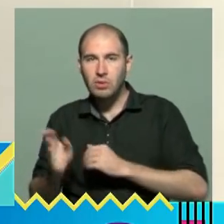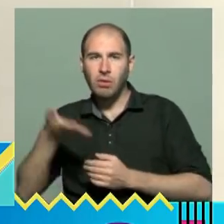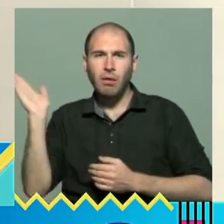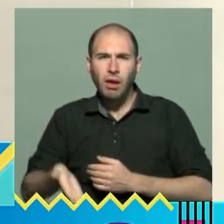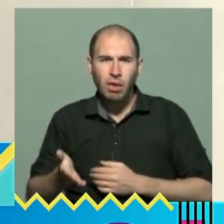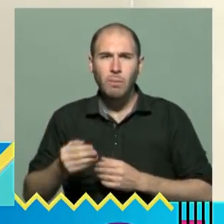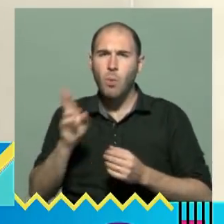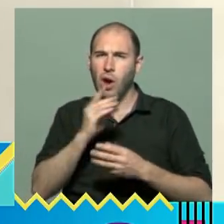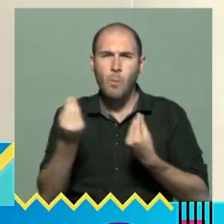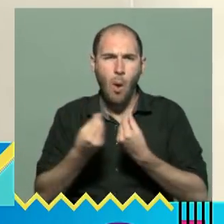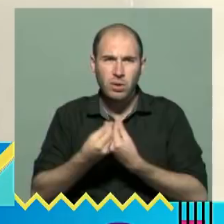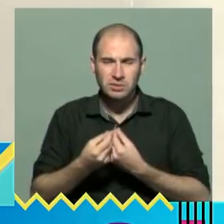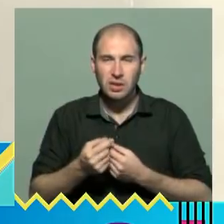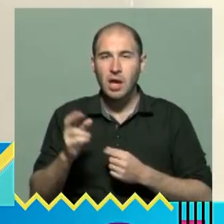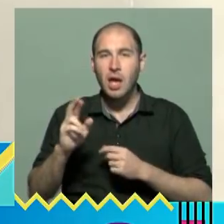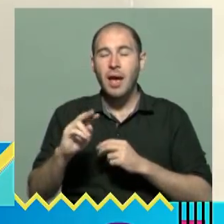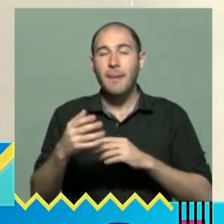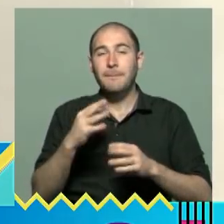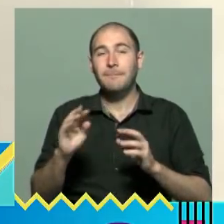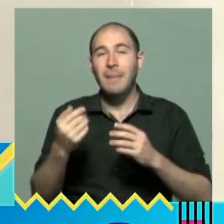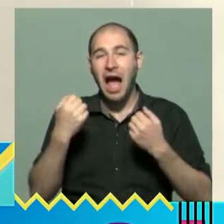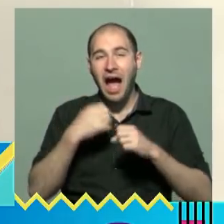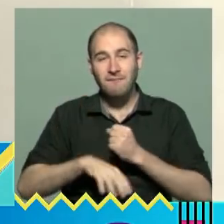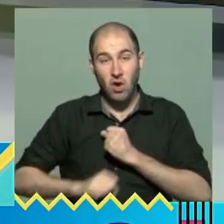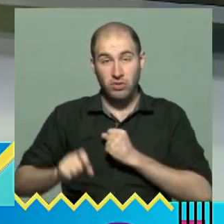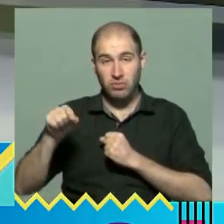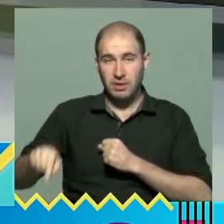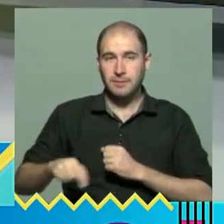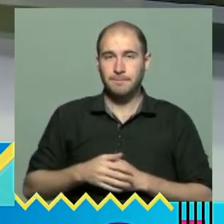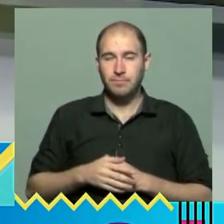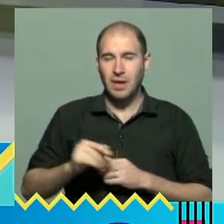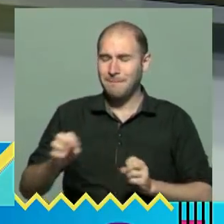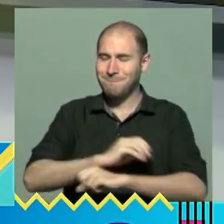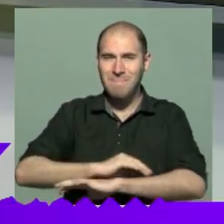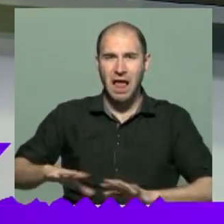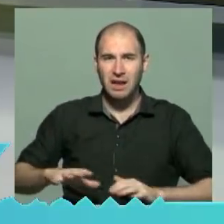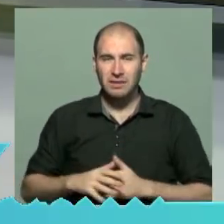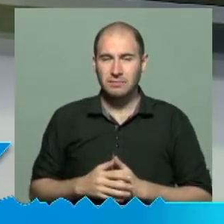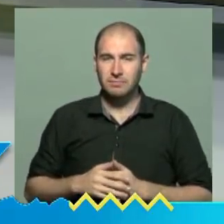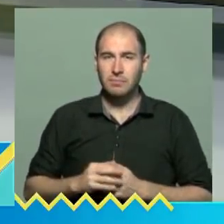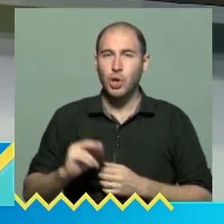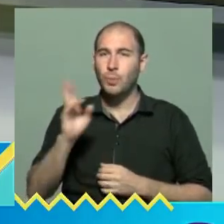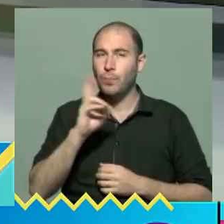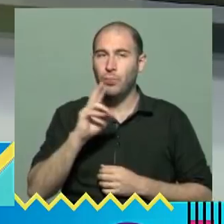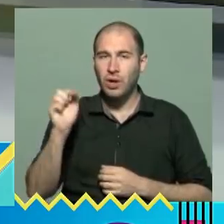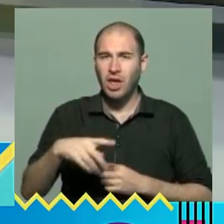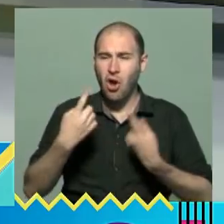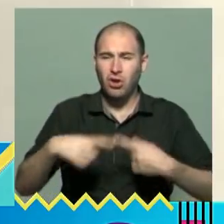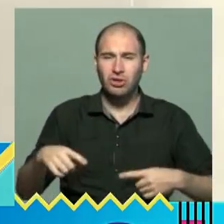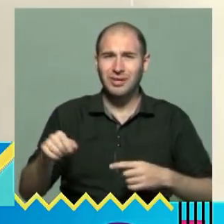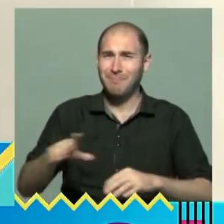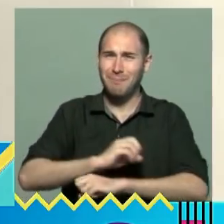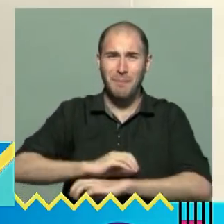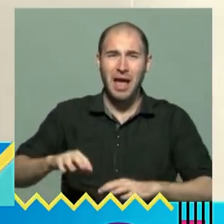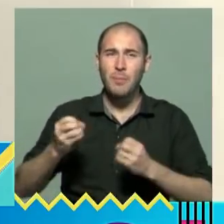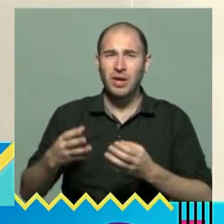condenadas muchísimas mujeres, la práctica abortiva es, digamos, aberrante. Digamos, a las mujeres le hacen cosas